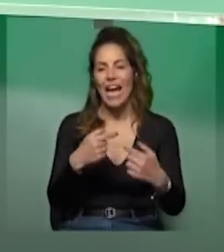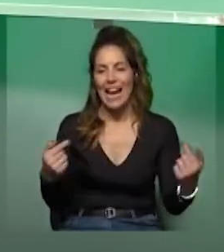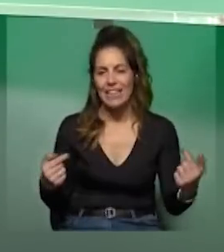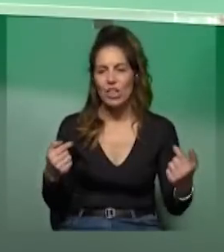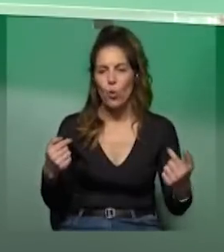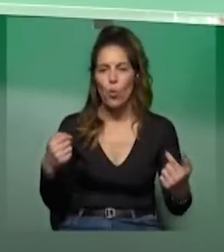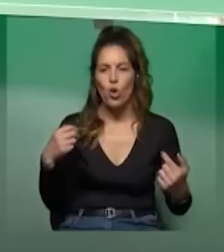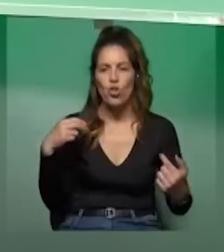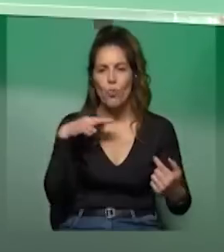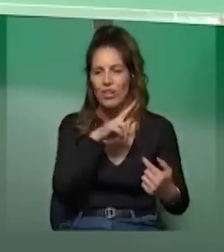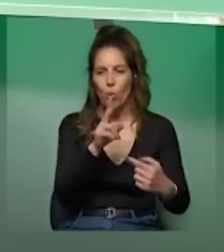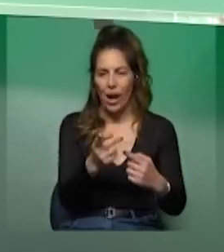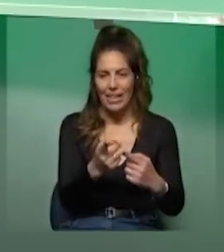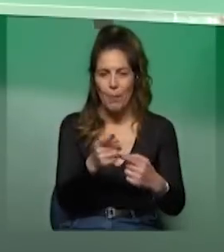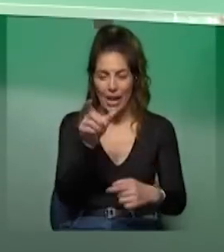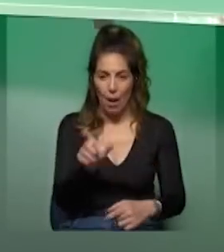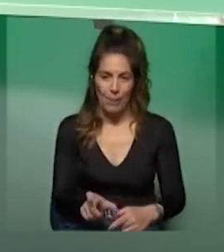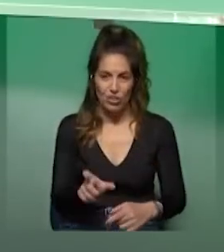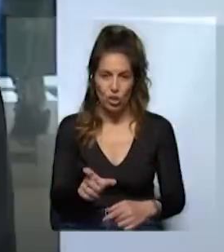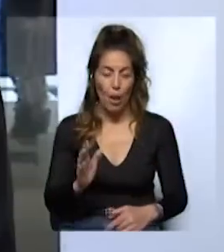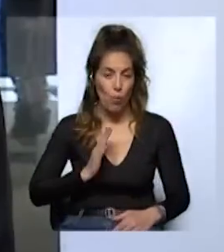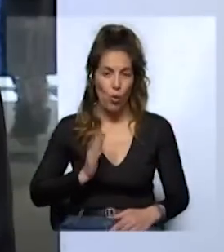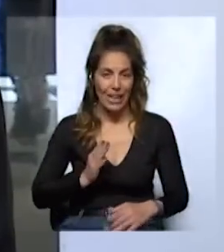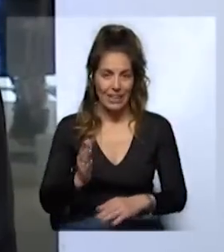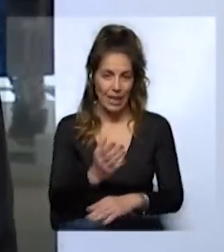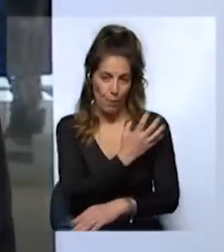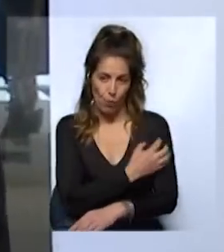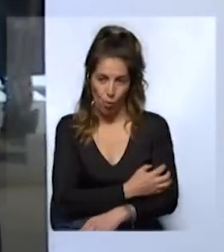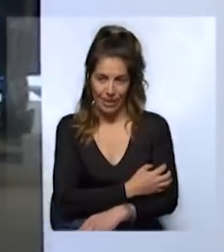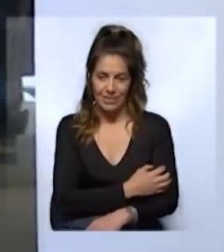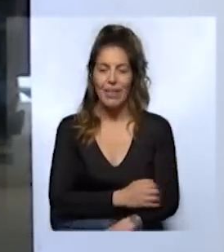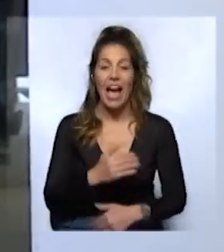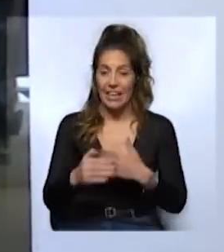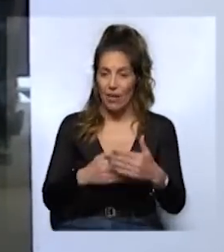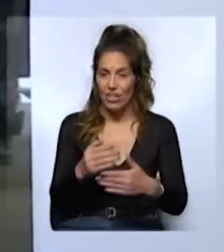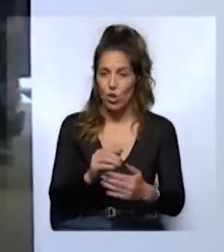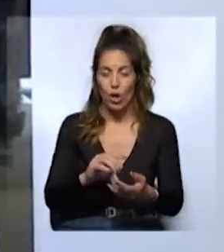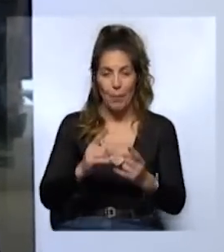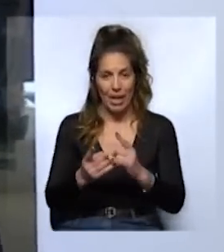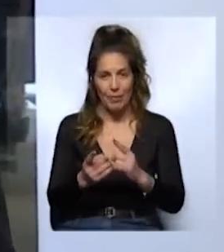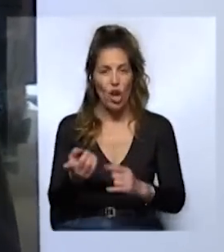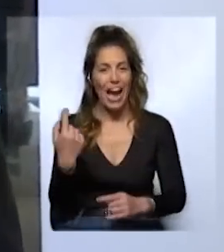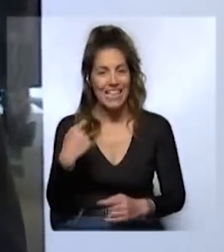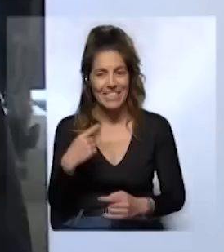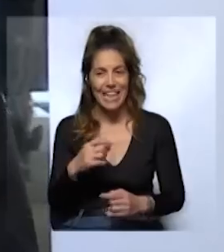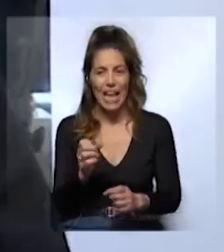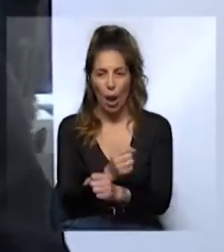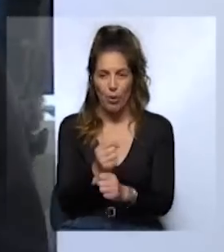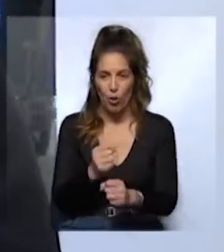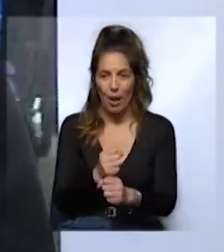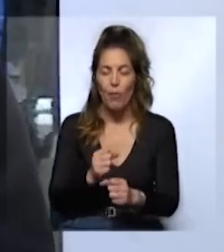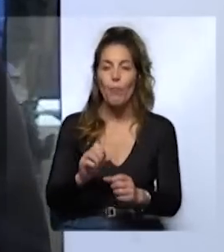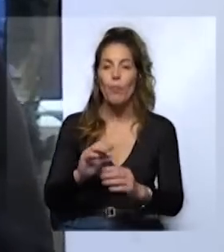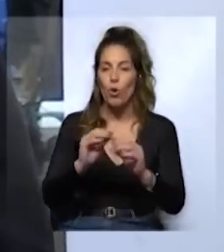que no ha avanzado en el parlamento lo que probamos en el día de ayer en el plenario por unanimidad fue un proyecto de resolución que